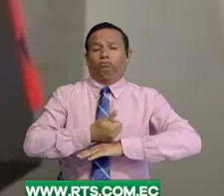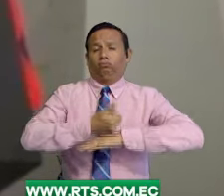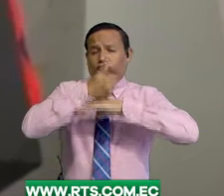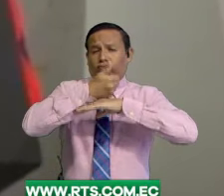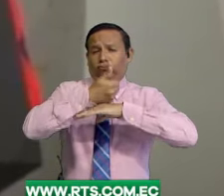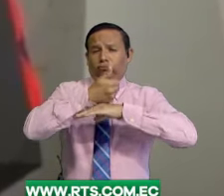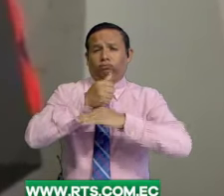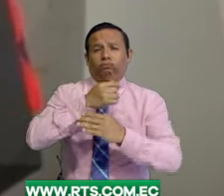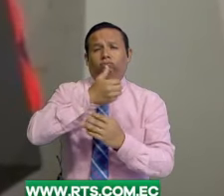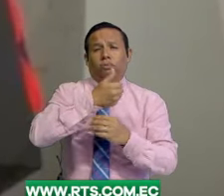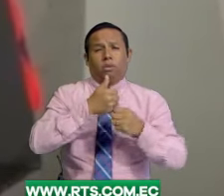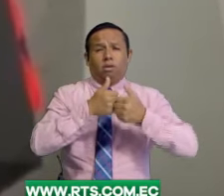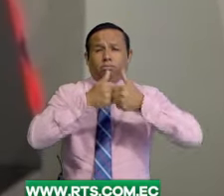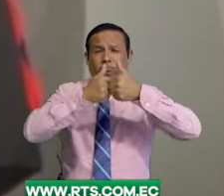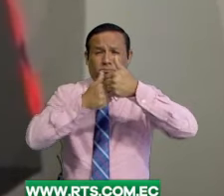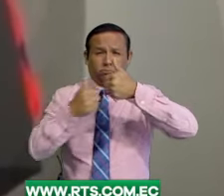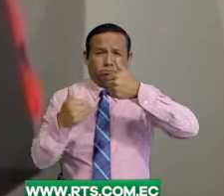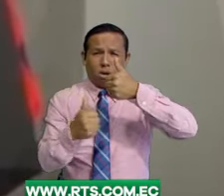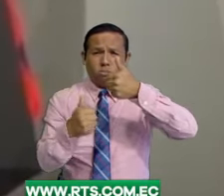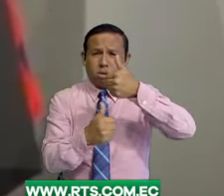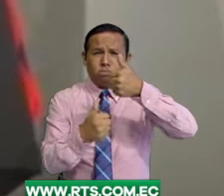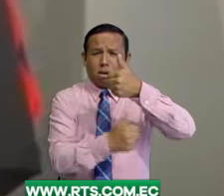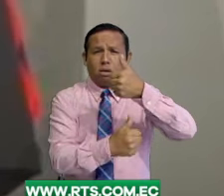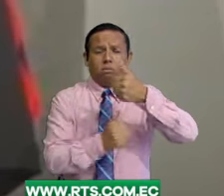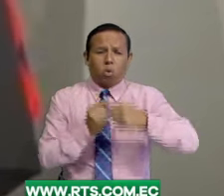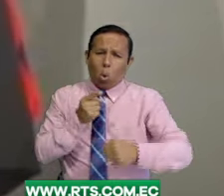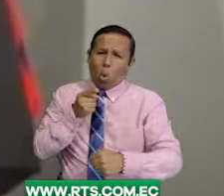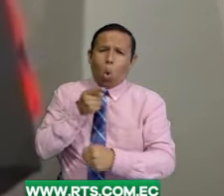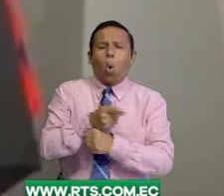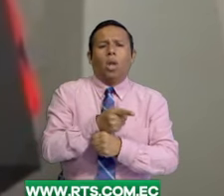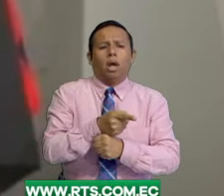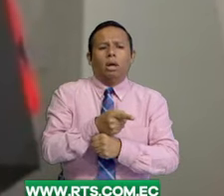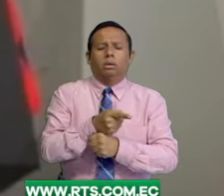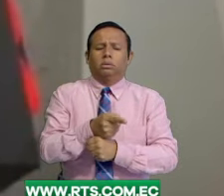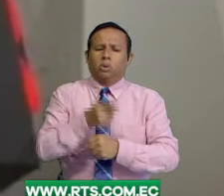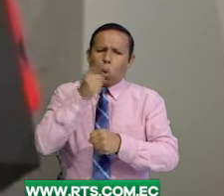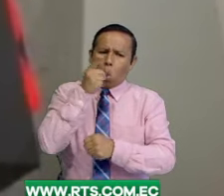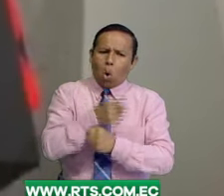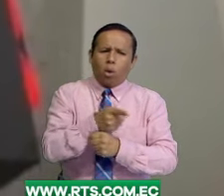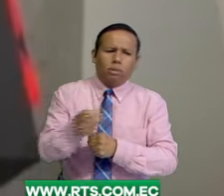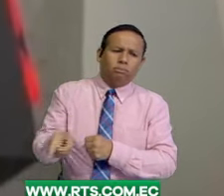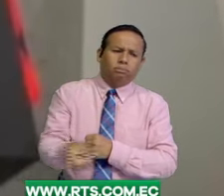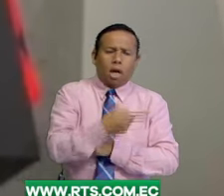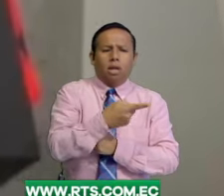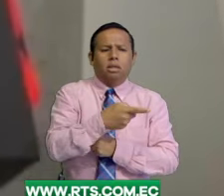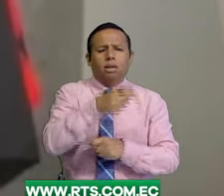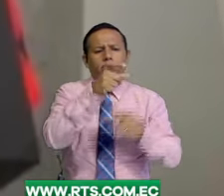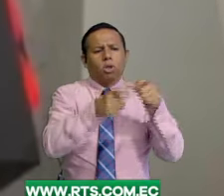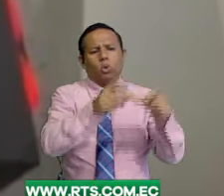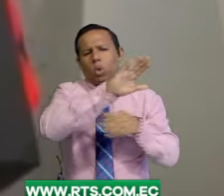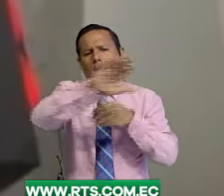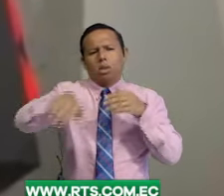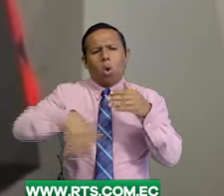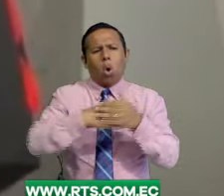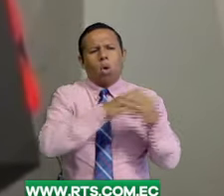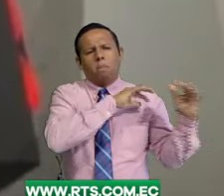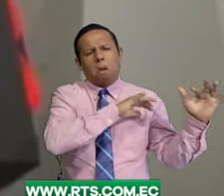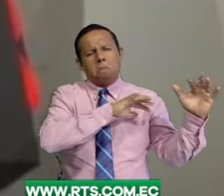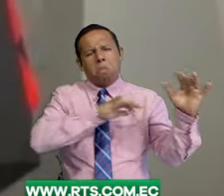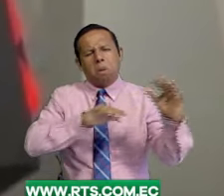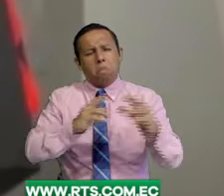pido, ordeno, dispongo que todo el personal que se encuentra movilizado en las